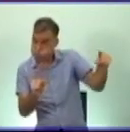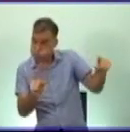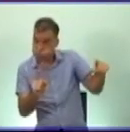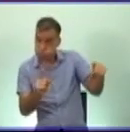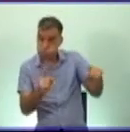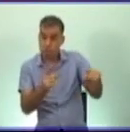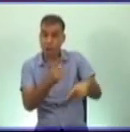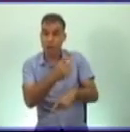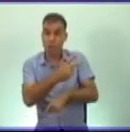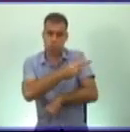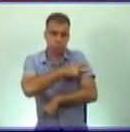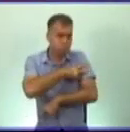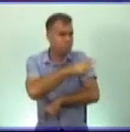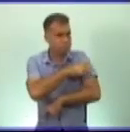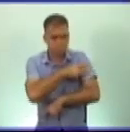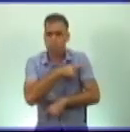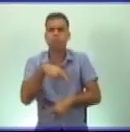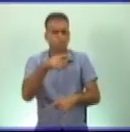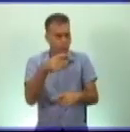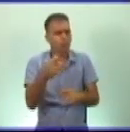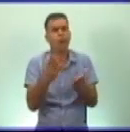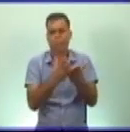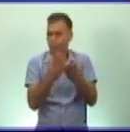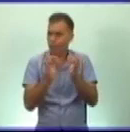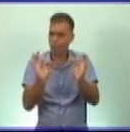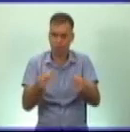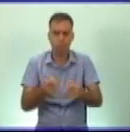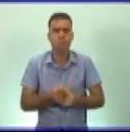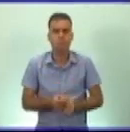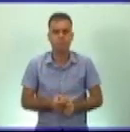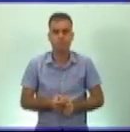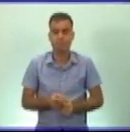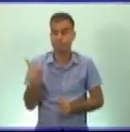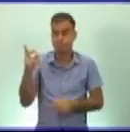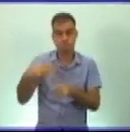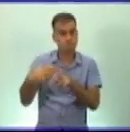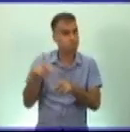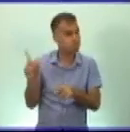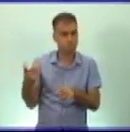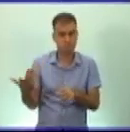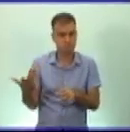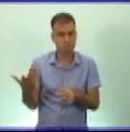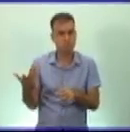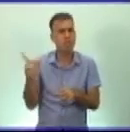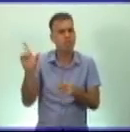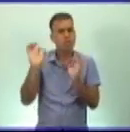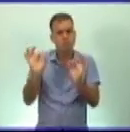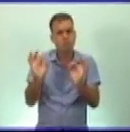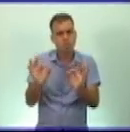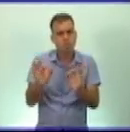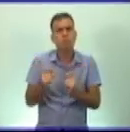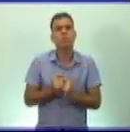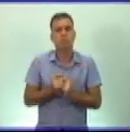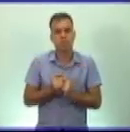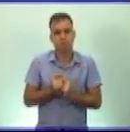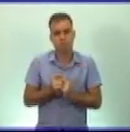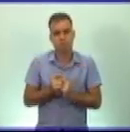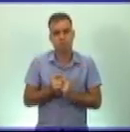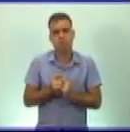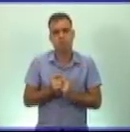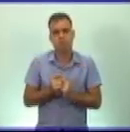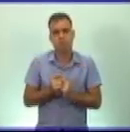asignatura. Por tanto, una reacción es de redox, y aquí quiero hacer énfasis, cuando hay pérdida